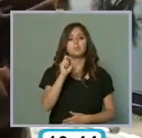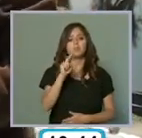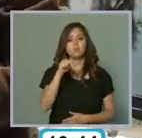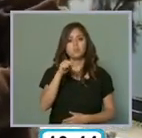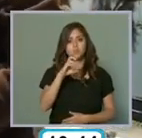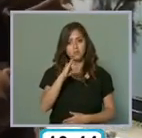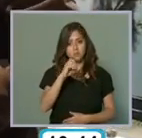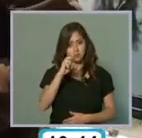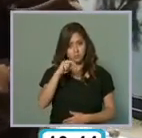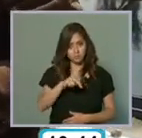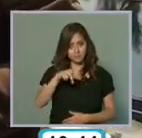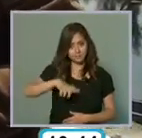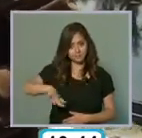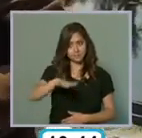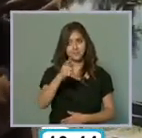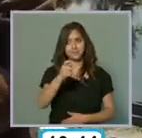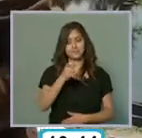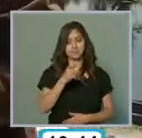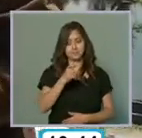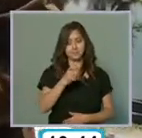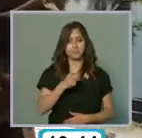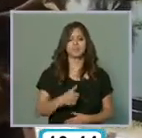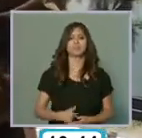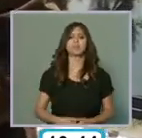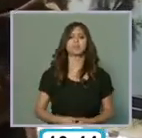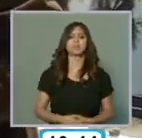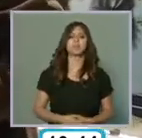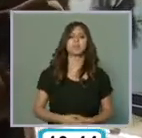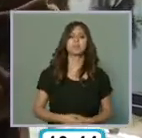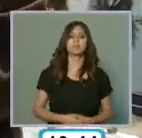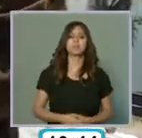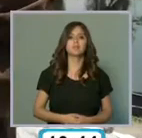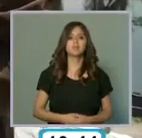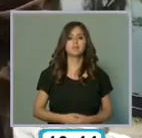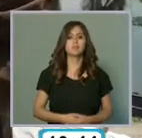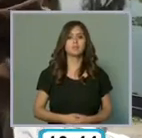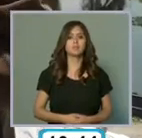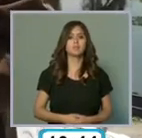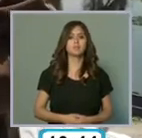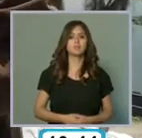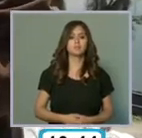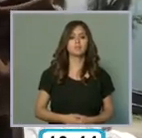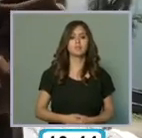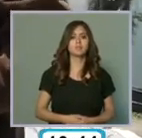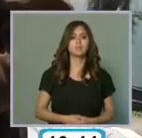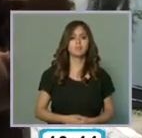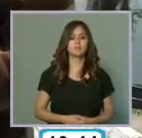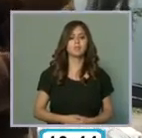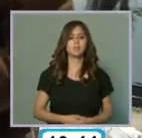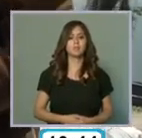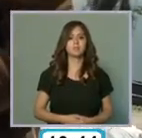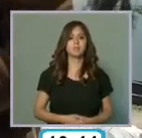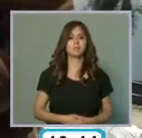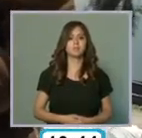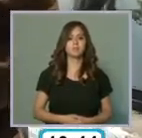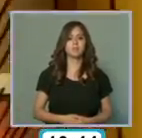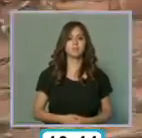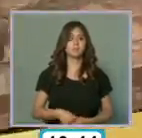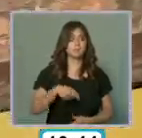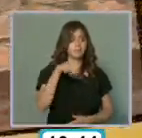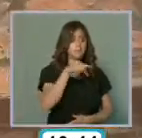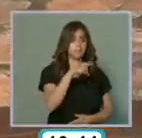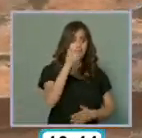de Xochimilco, y pues se fue con sus estudios al centro de la ciudad. Llegó